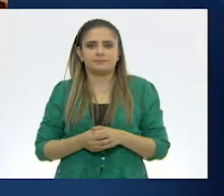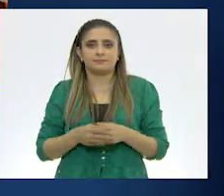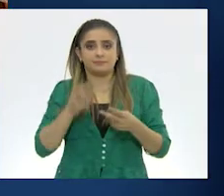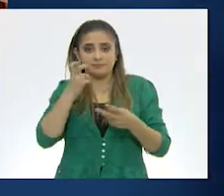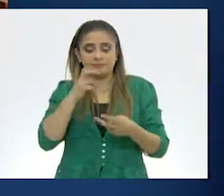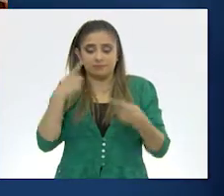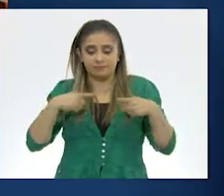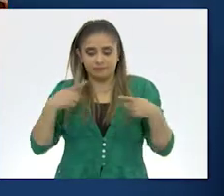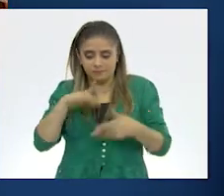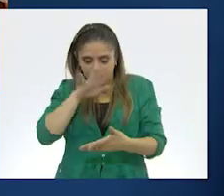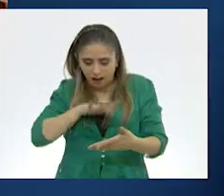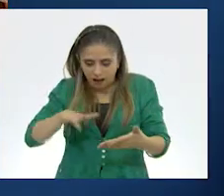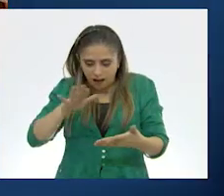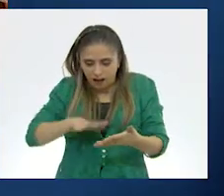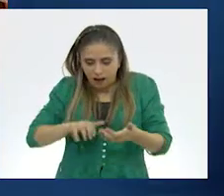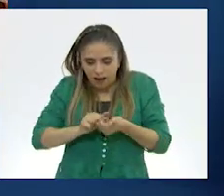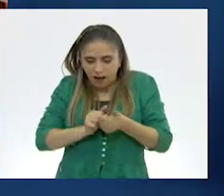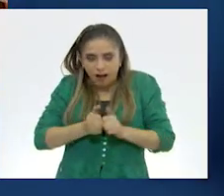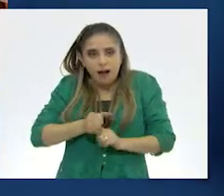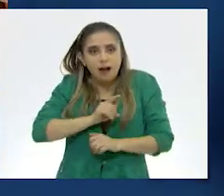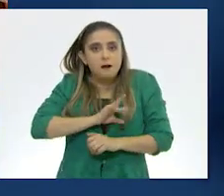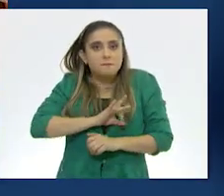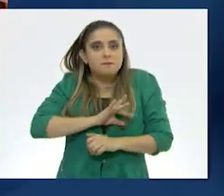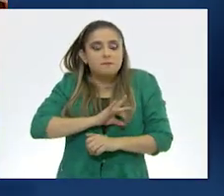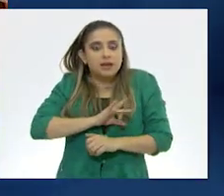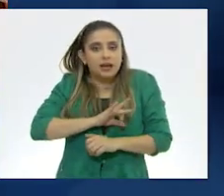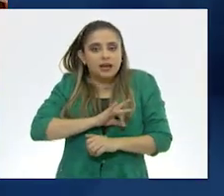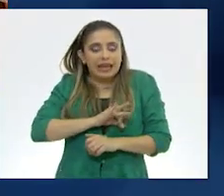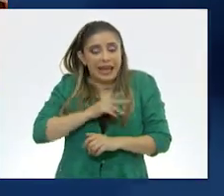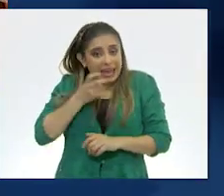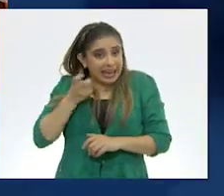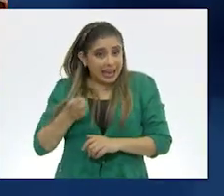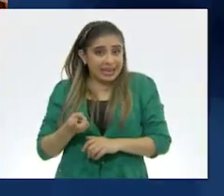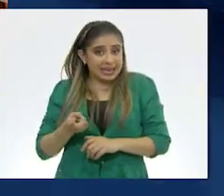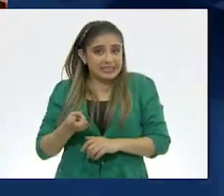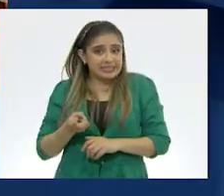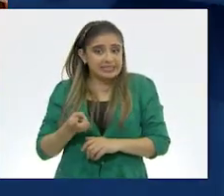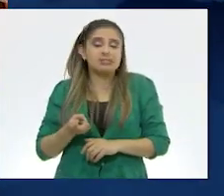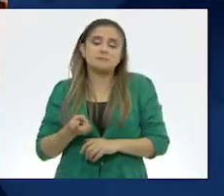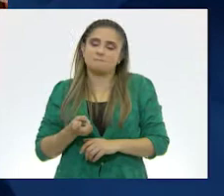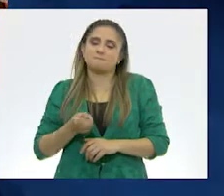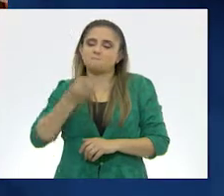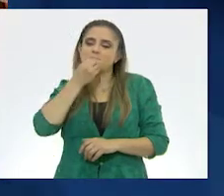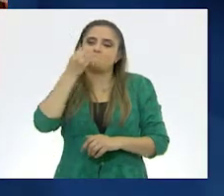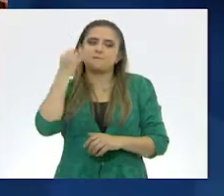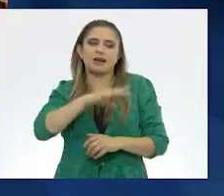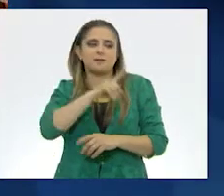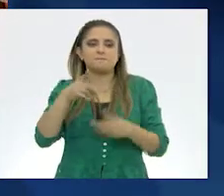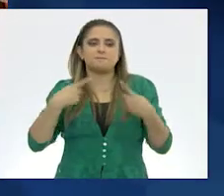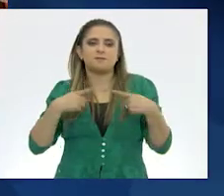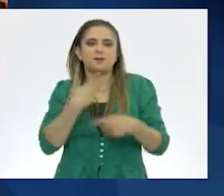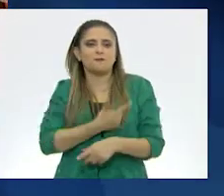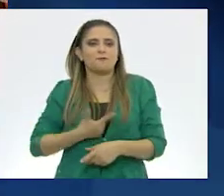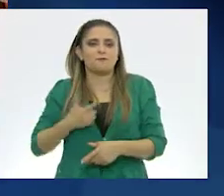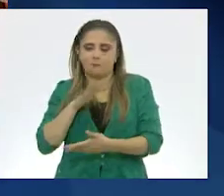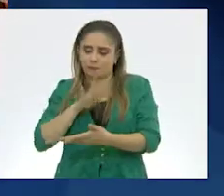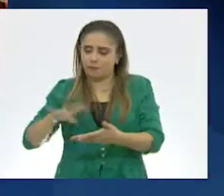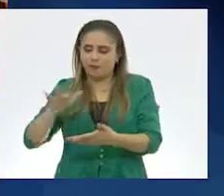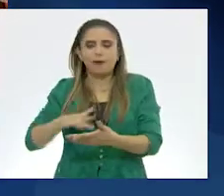provocan miedo. Esto las hace particularmente atractivas para todo tipo de